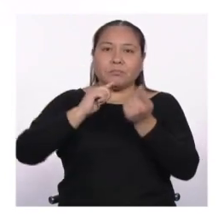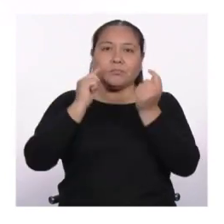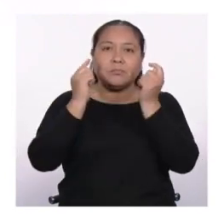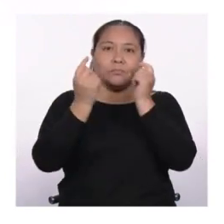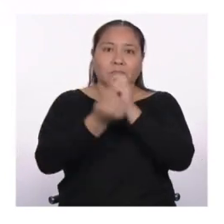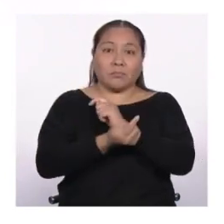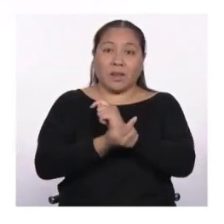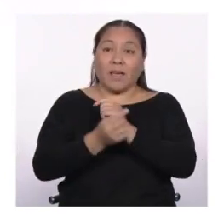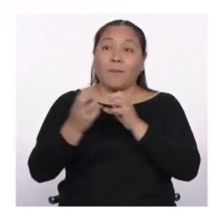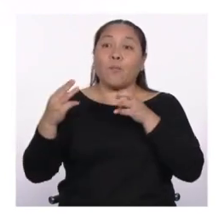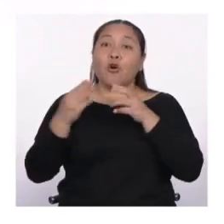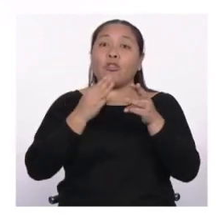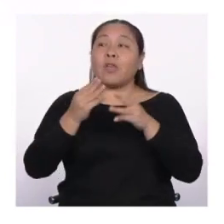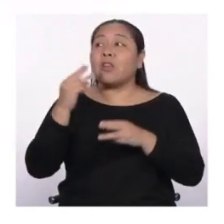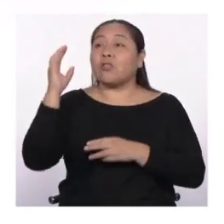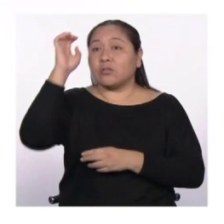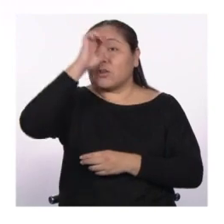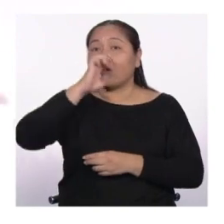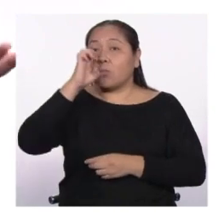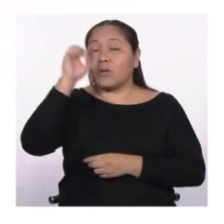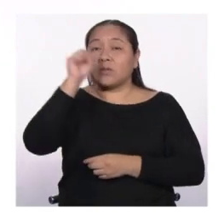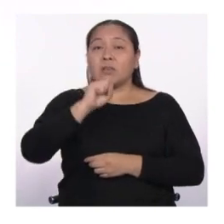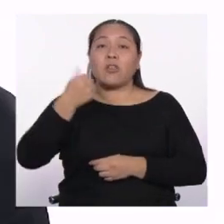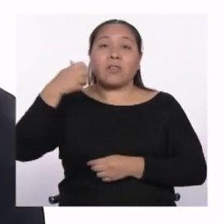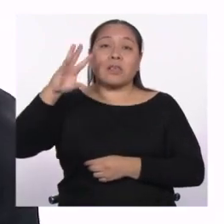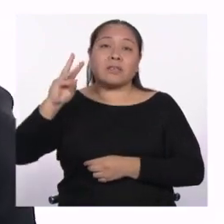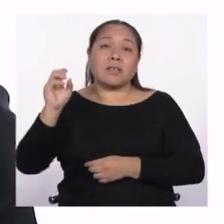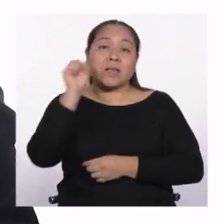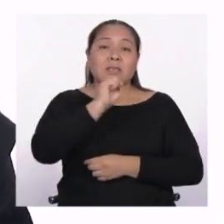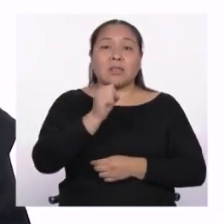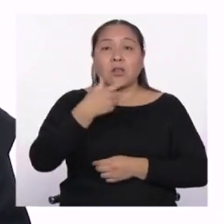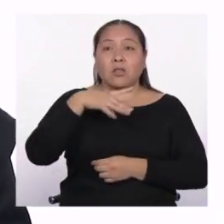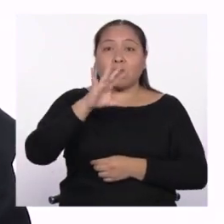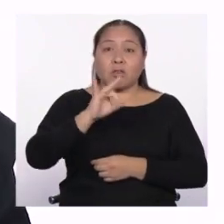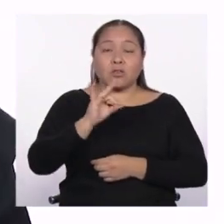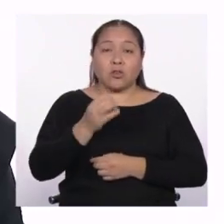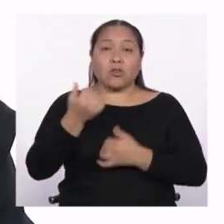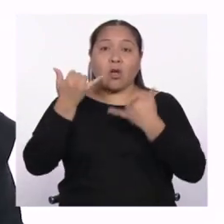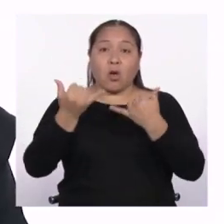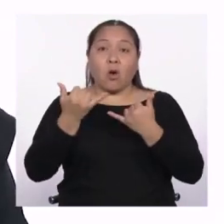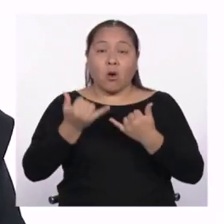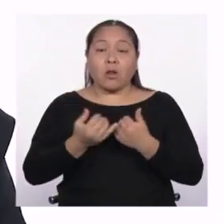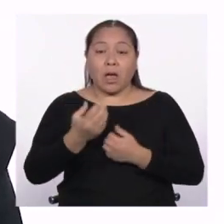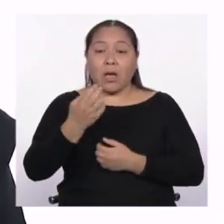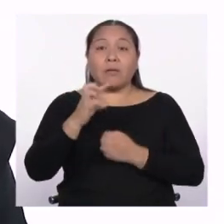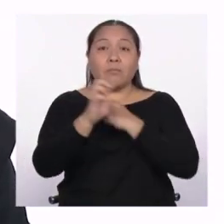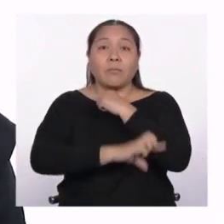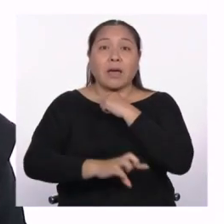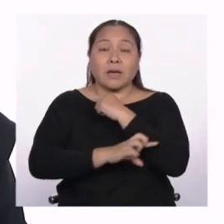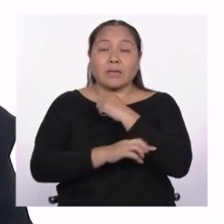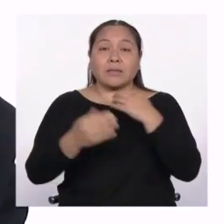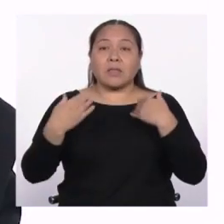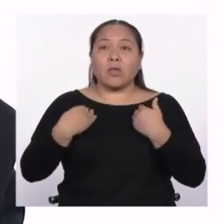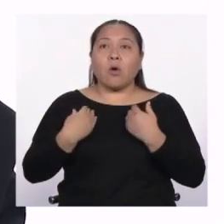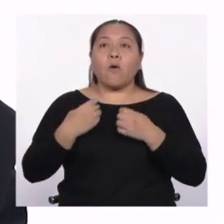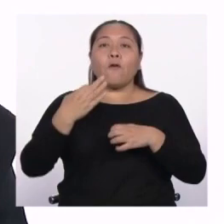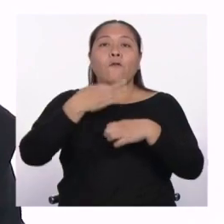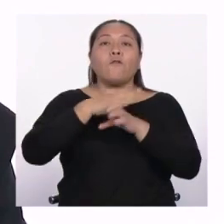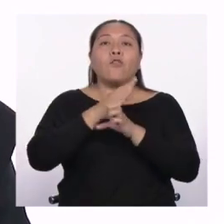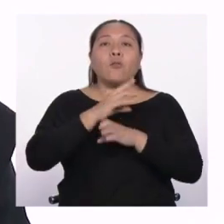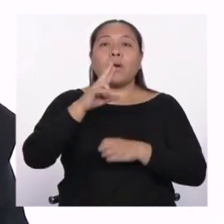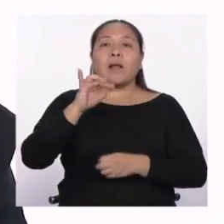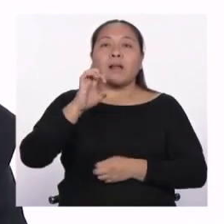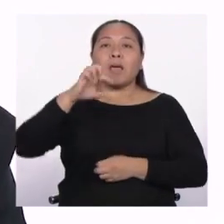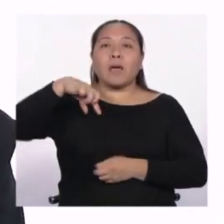modelos europeos de entre los siglos XVI y XVIII. Hoy, nuestro país se rige por un sistema republicano, donde el poder